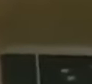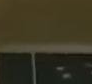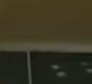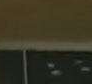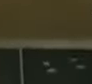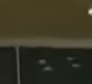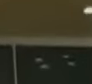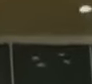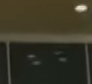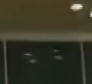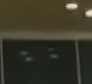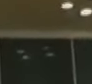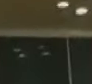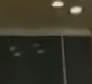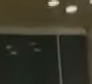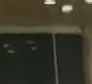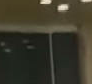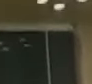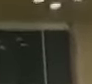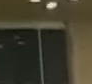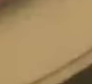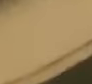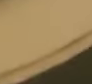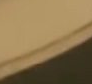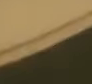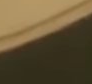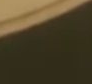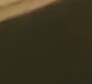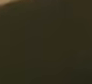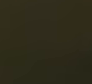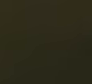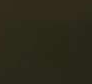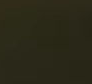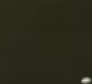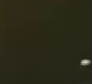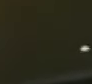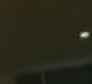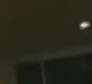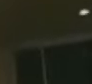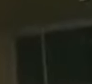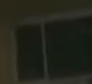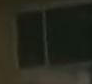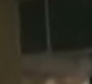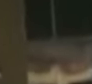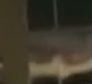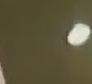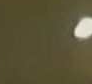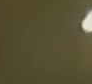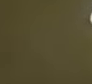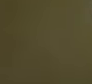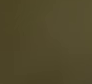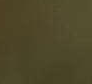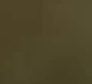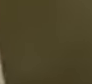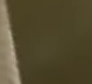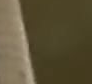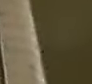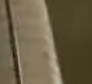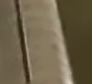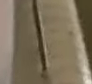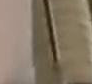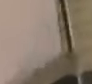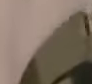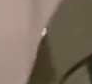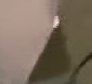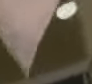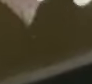los cuales nosotros podemos hacer mención de alguno de ellos, que marcaron sin